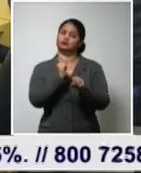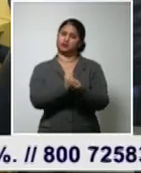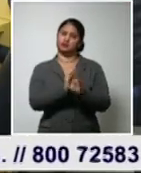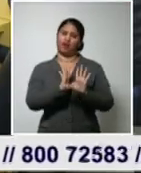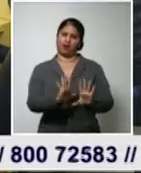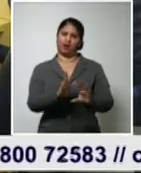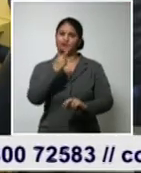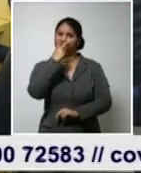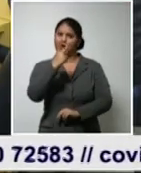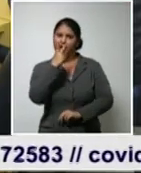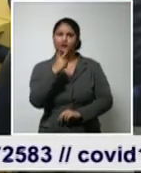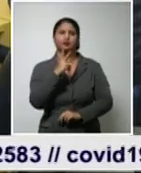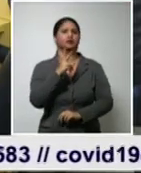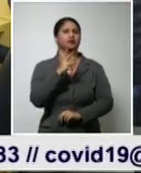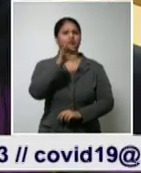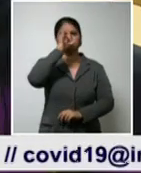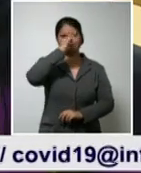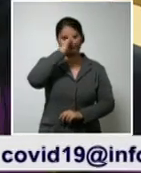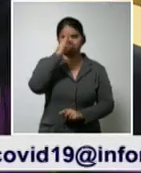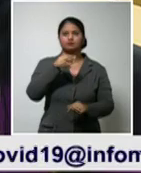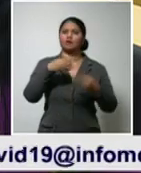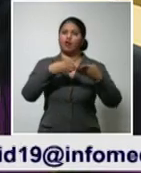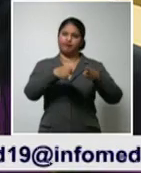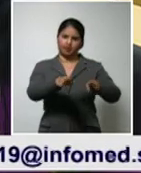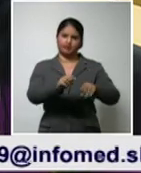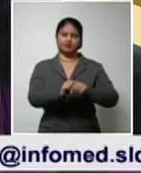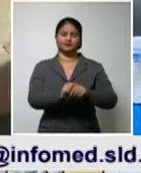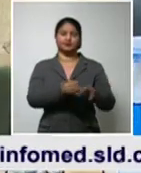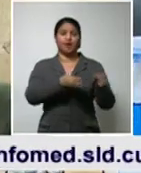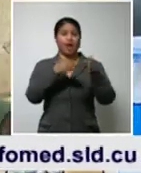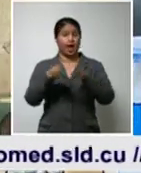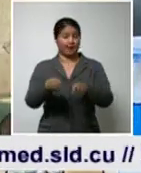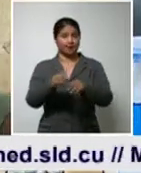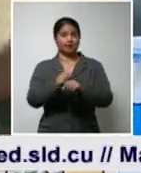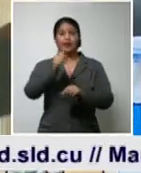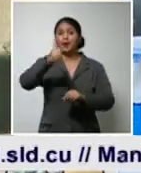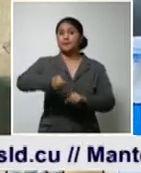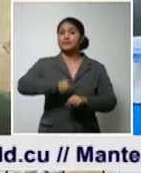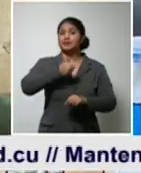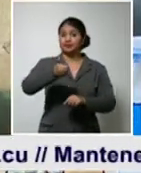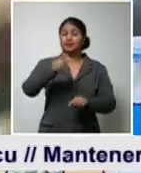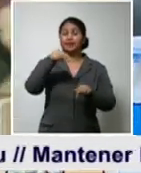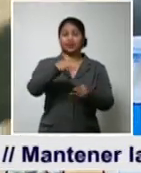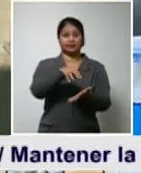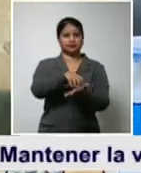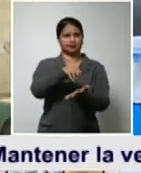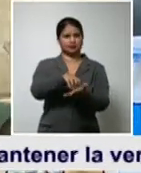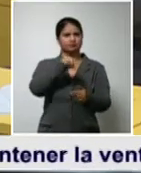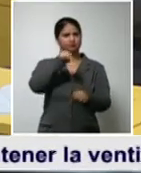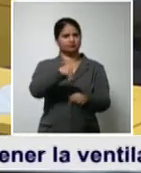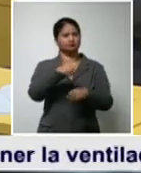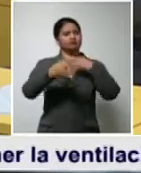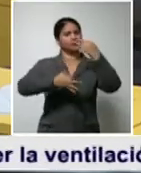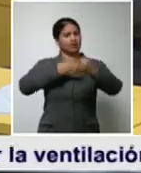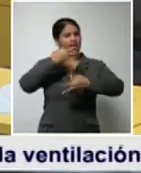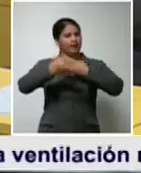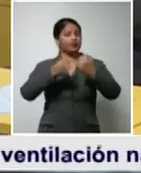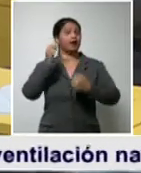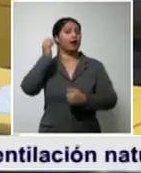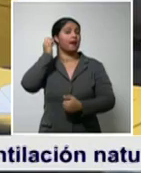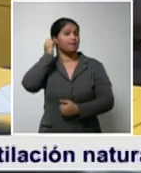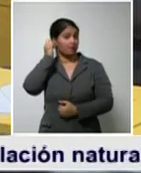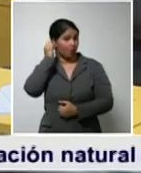trabajando. Yanina de la Nuez Aclich, presidenta del Consejo de Defensa Provincial, insiste en la necesidad de que